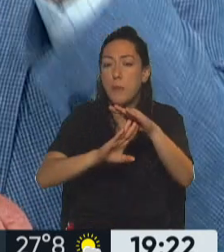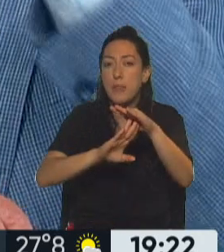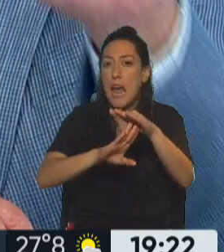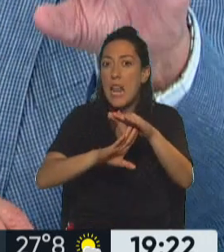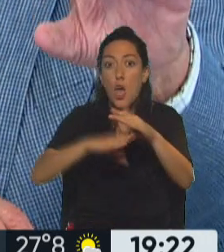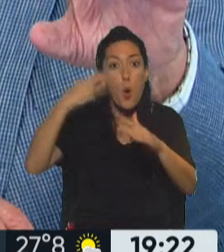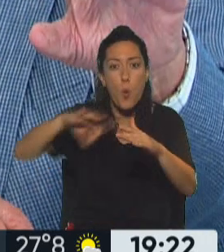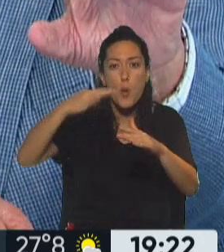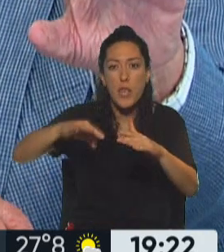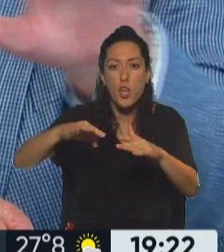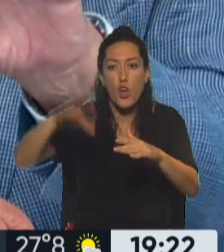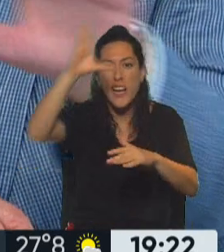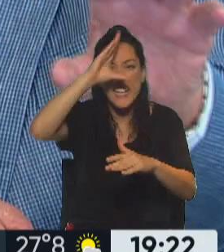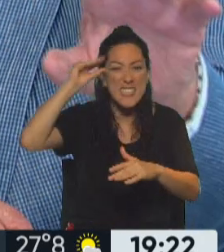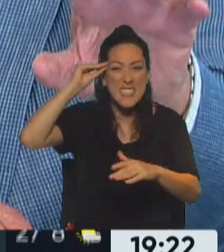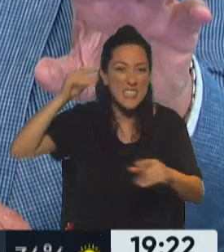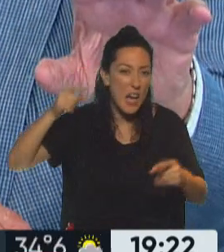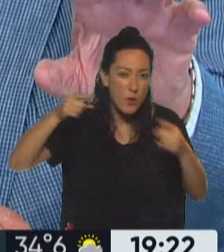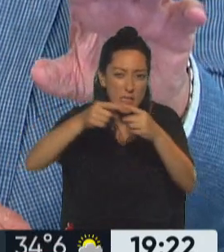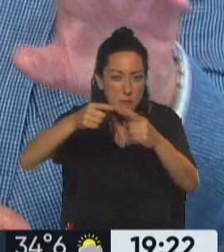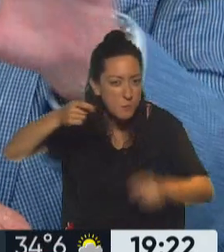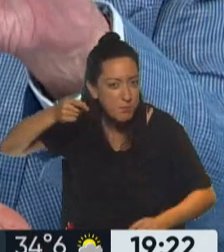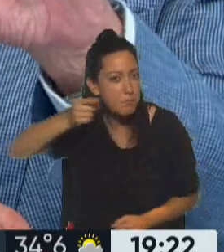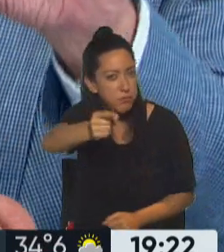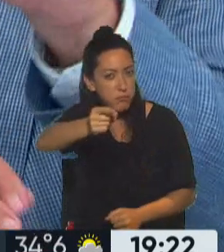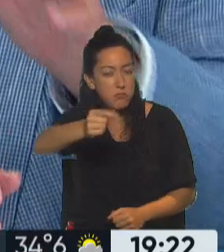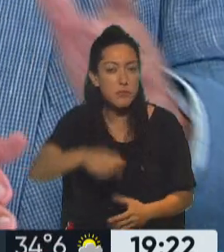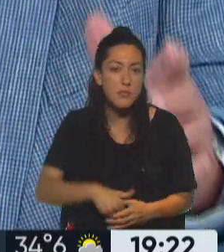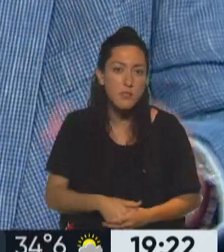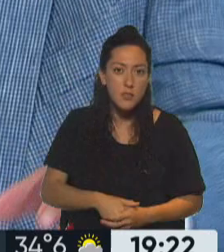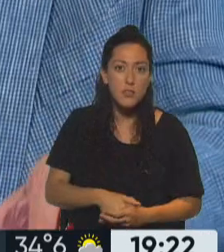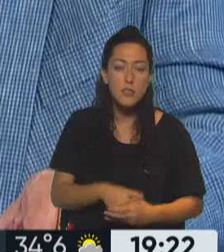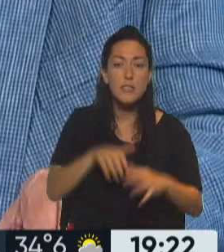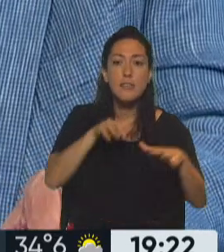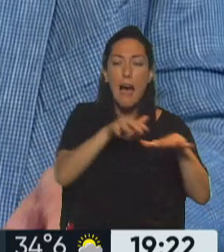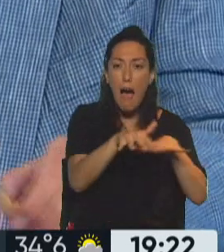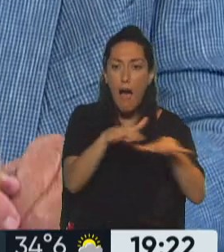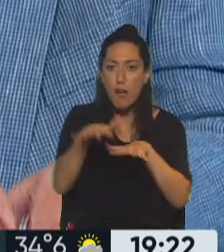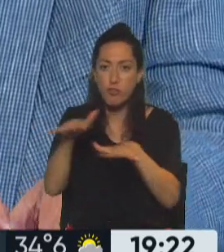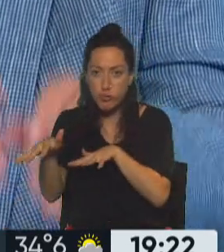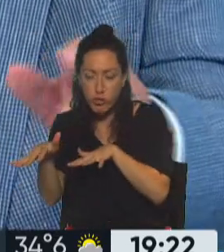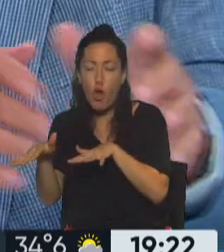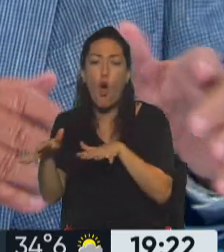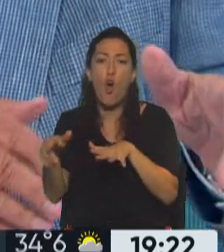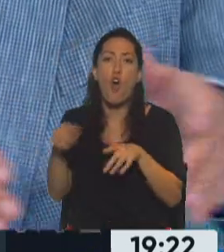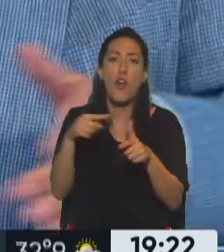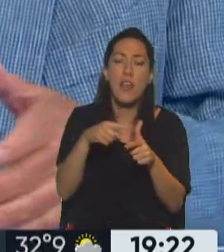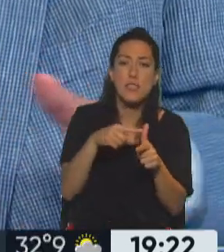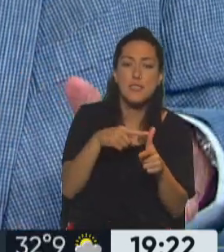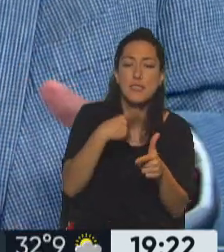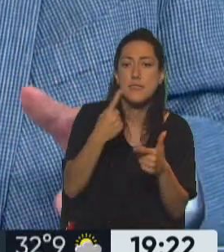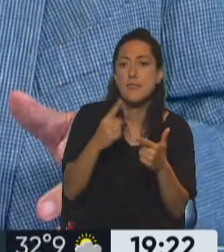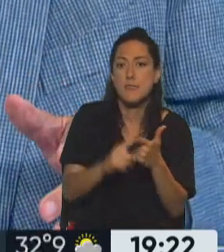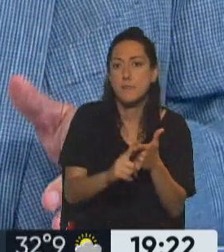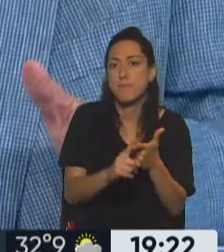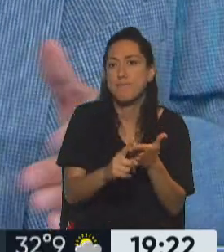este Cristina Fernández de kirchner todo apunta eso es decir este todas las acciones este que uno va advirtiendo por un lado